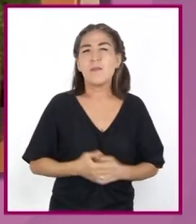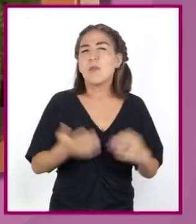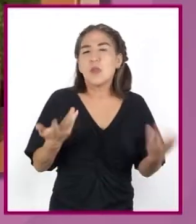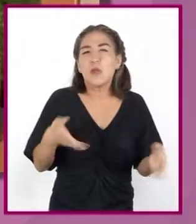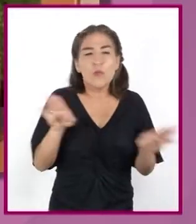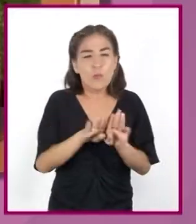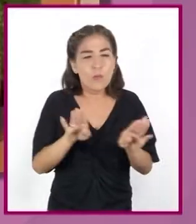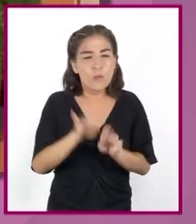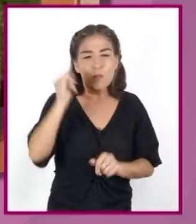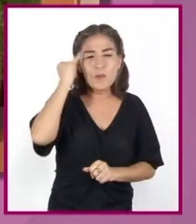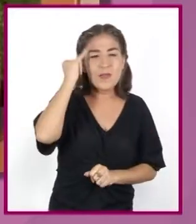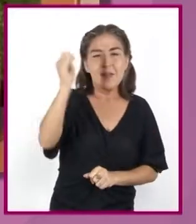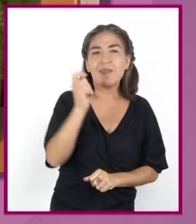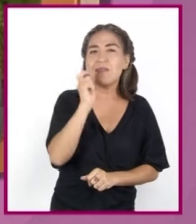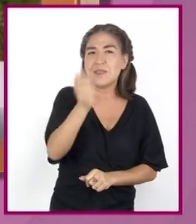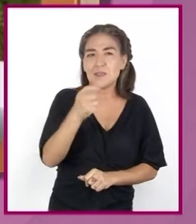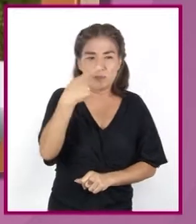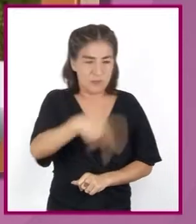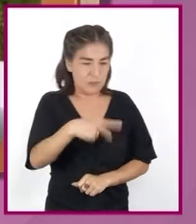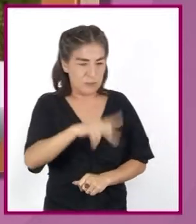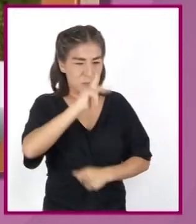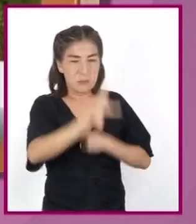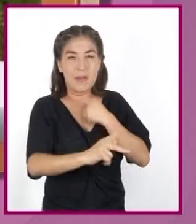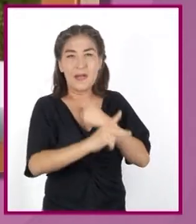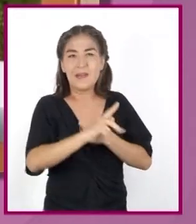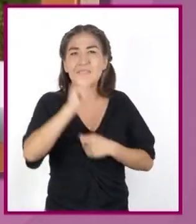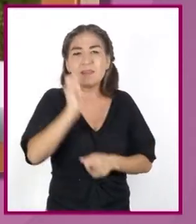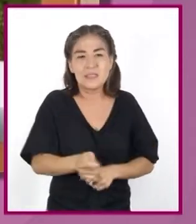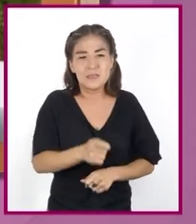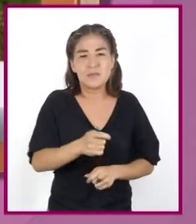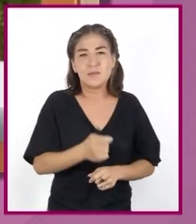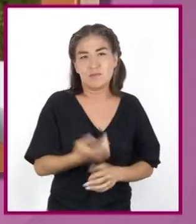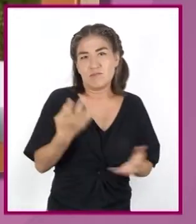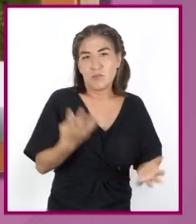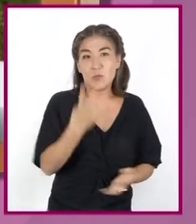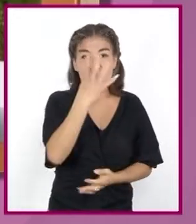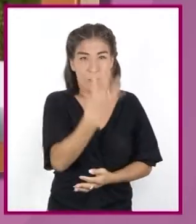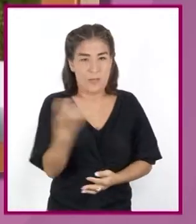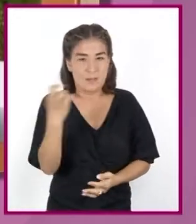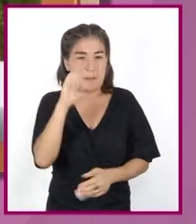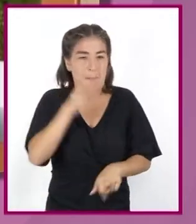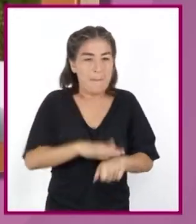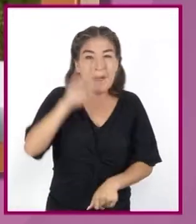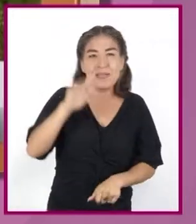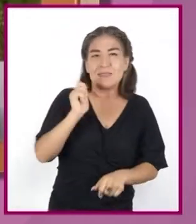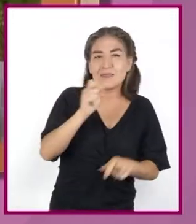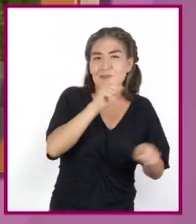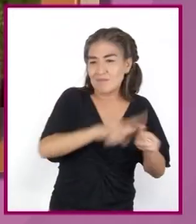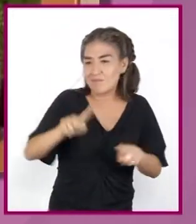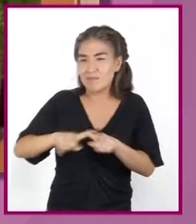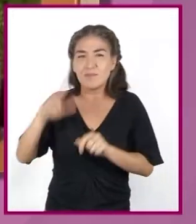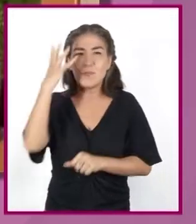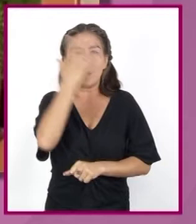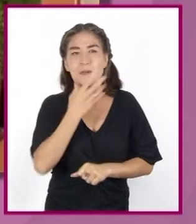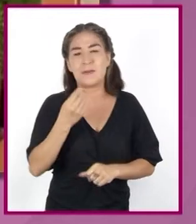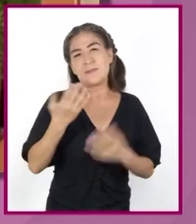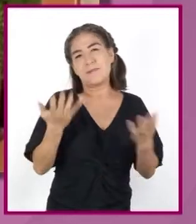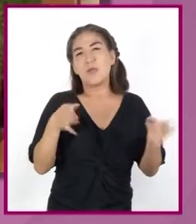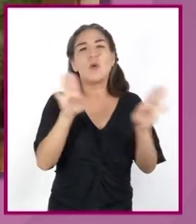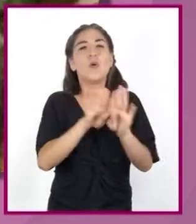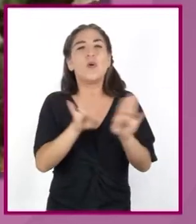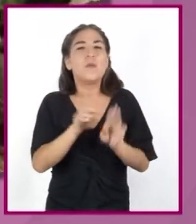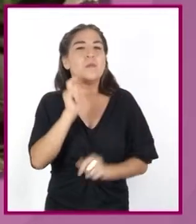idea de la riqueza del país? Siempre decimos que es uno de los 4 o 5 más ricos. Bueno, es de manera un poco